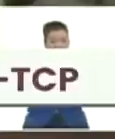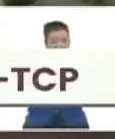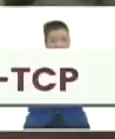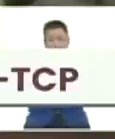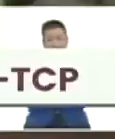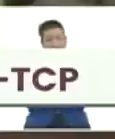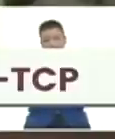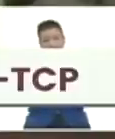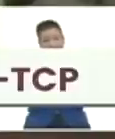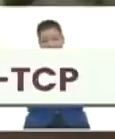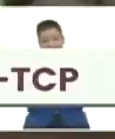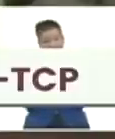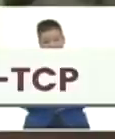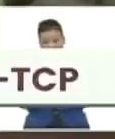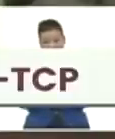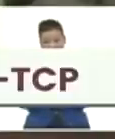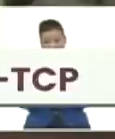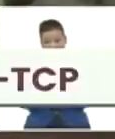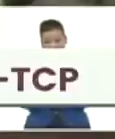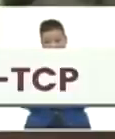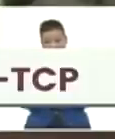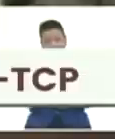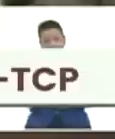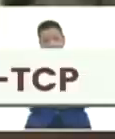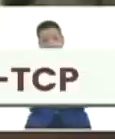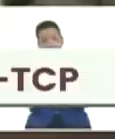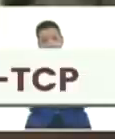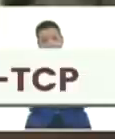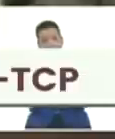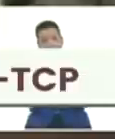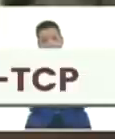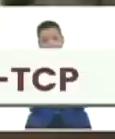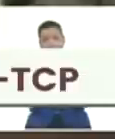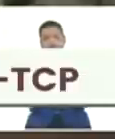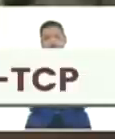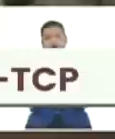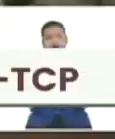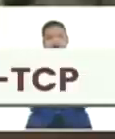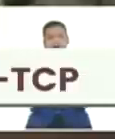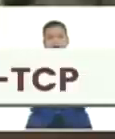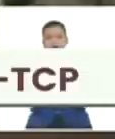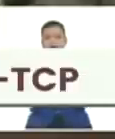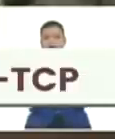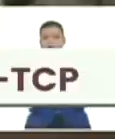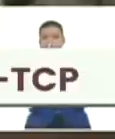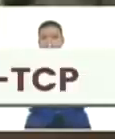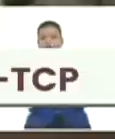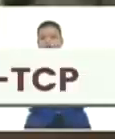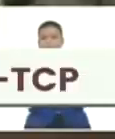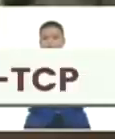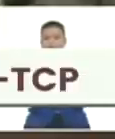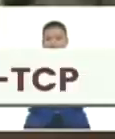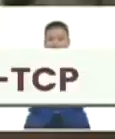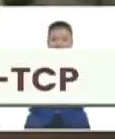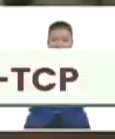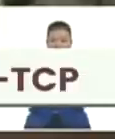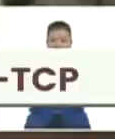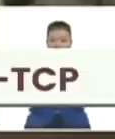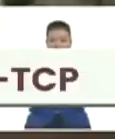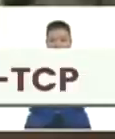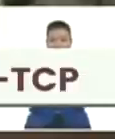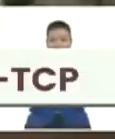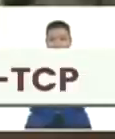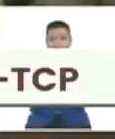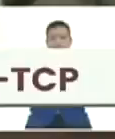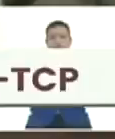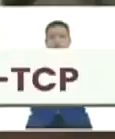y que tengo que tener los votos de un silencio monástico. ¿Por qué? Porque usted me presiona, porque usted puede eliminar